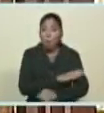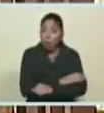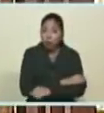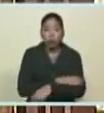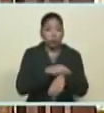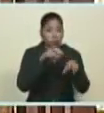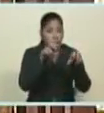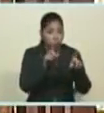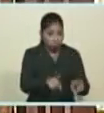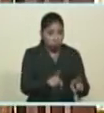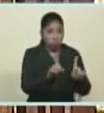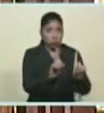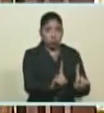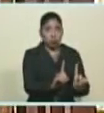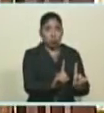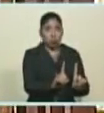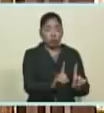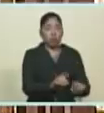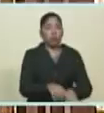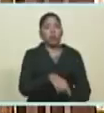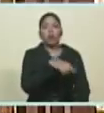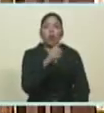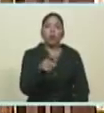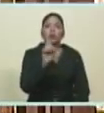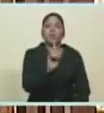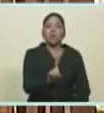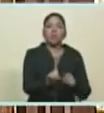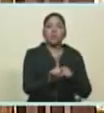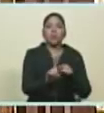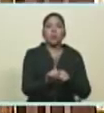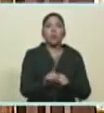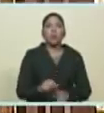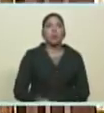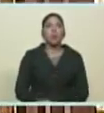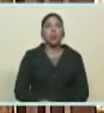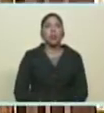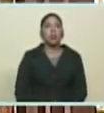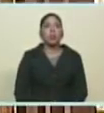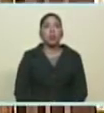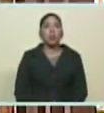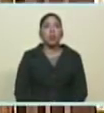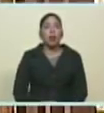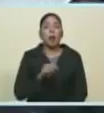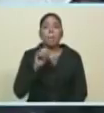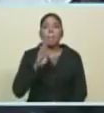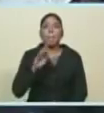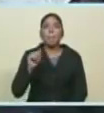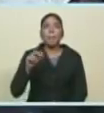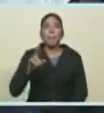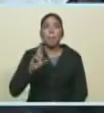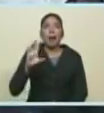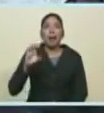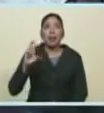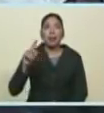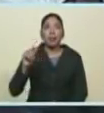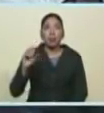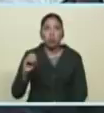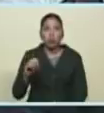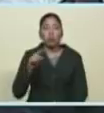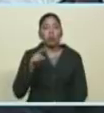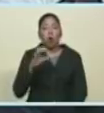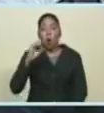oposición. Al gobernador Barreto Sira. En Anzuate, Oriente. Es difícil